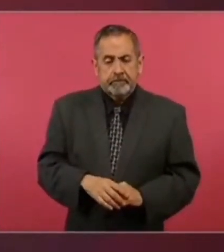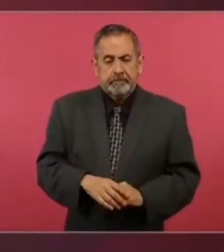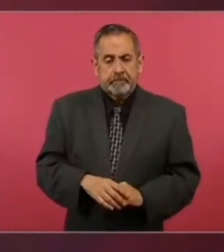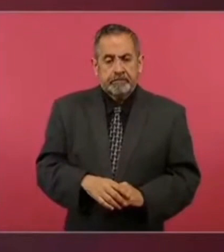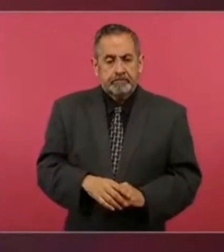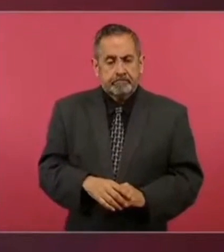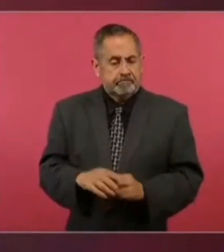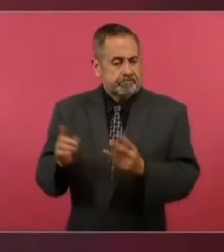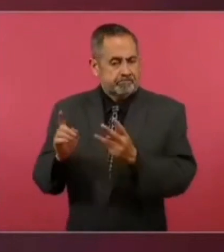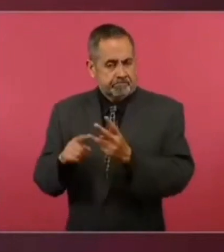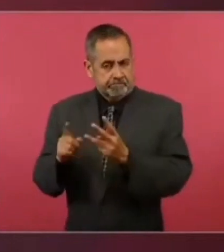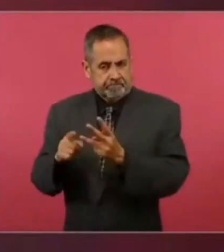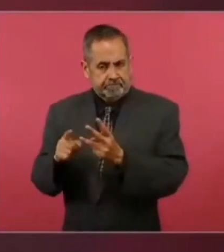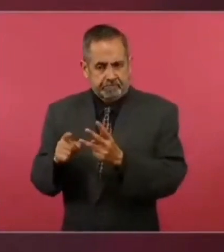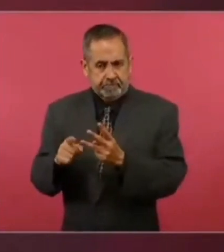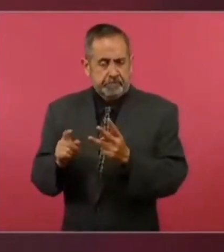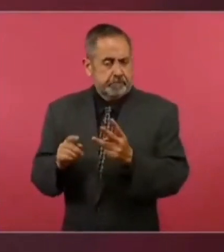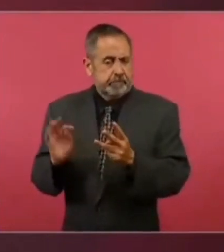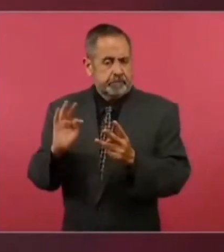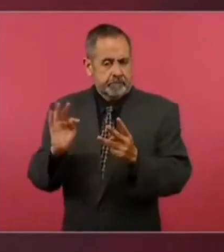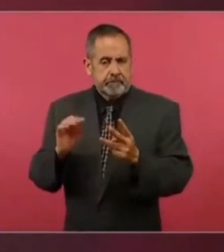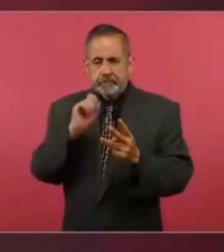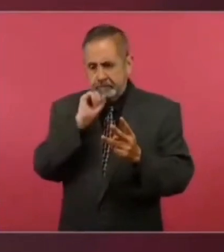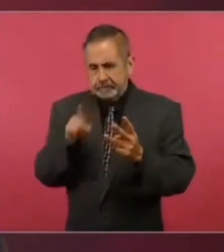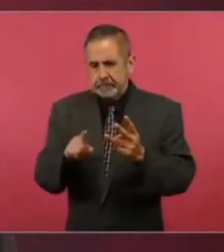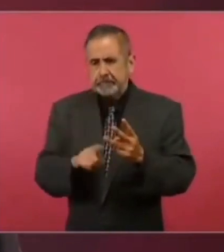decir también,